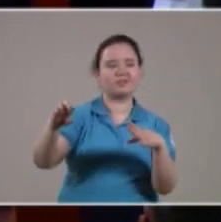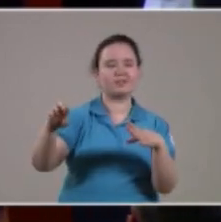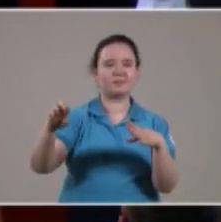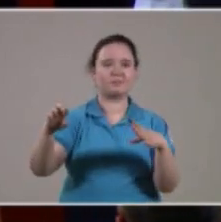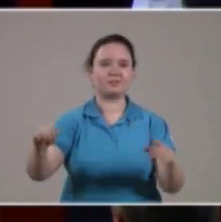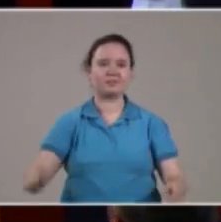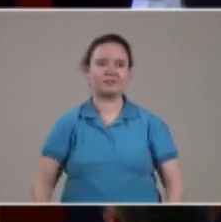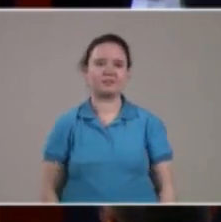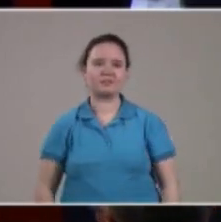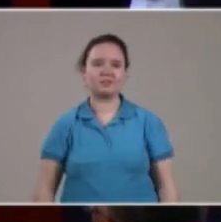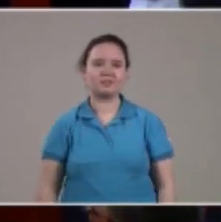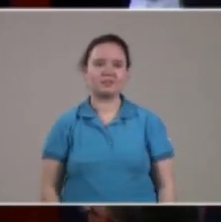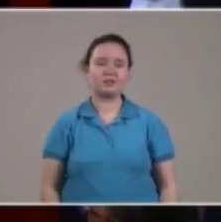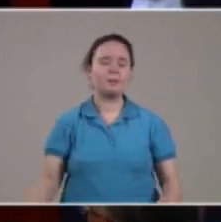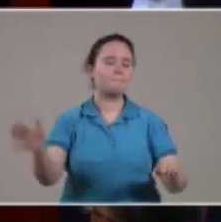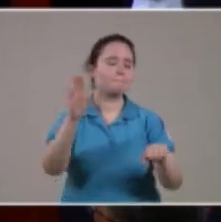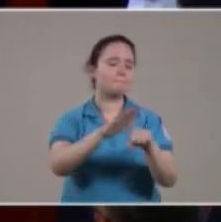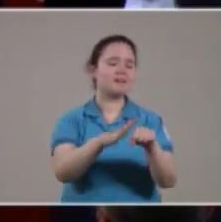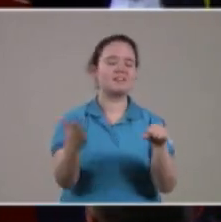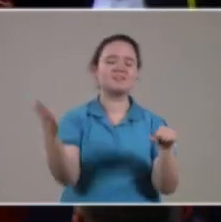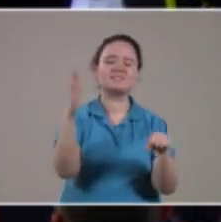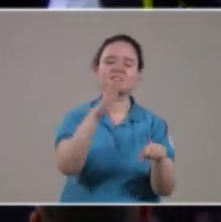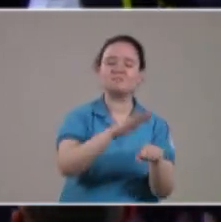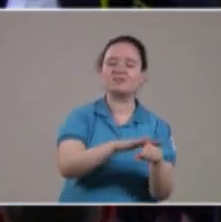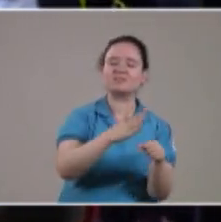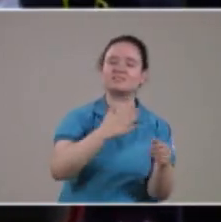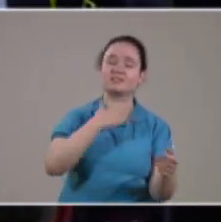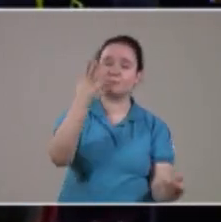más y más de mi maldad.